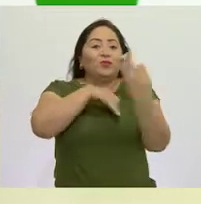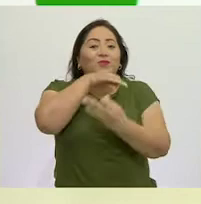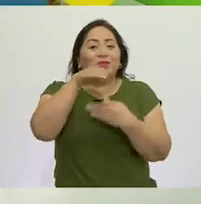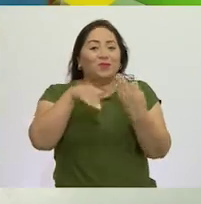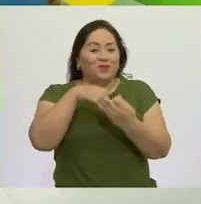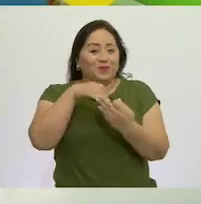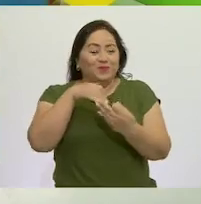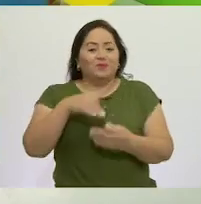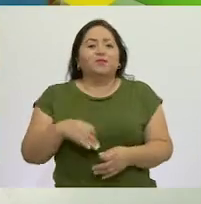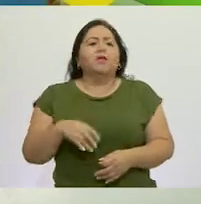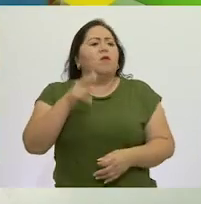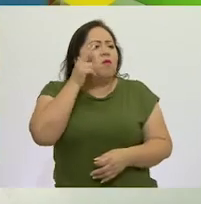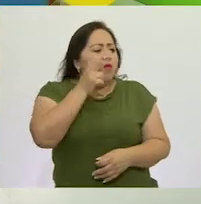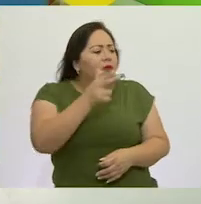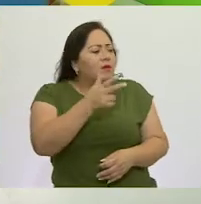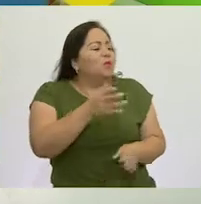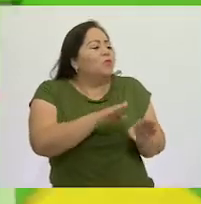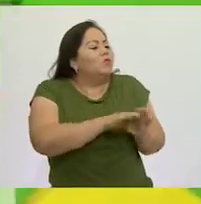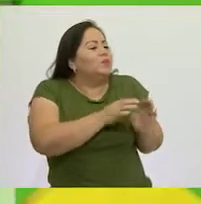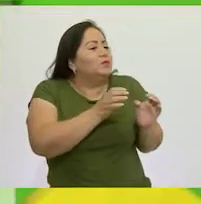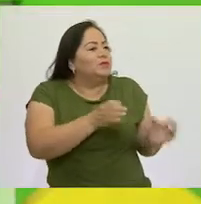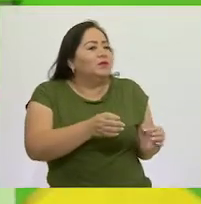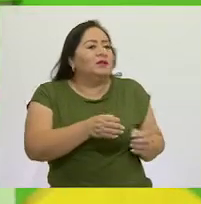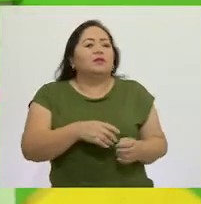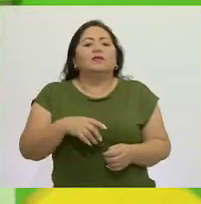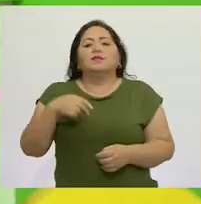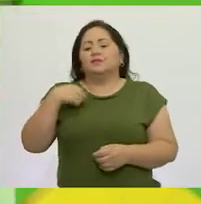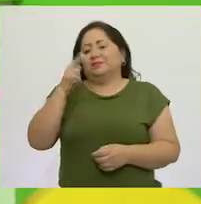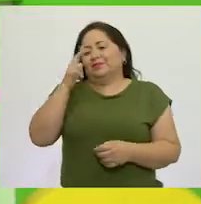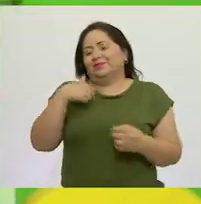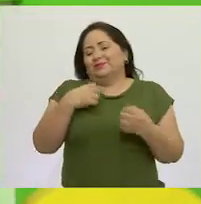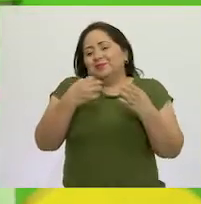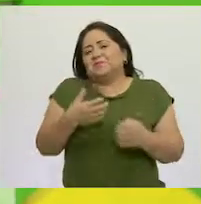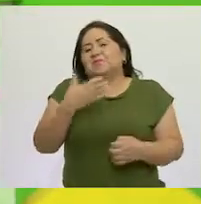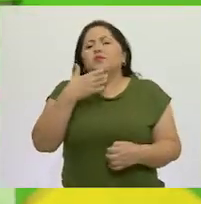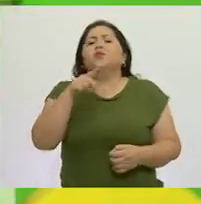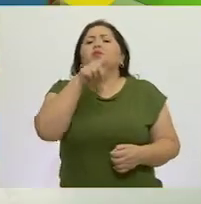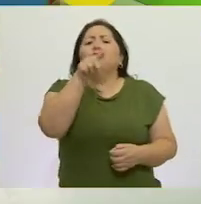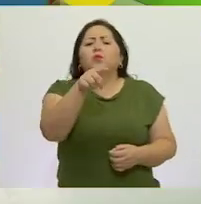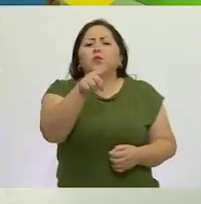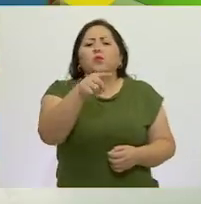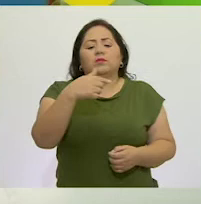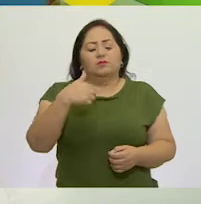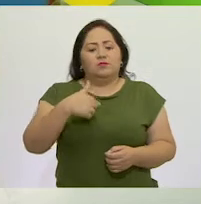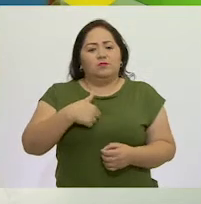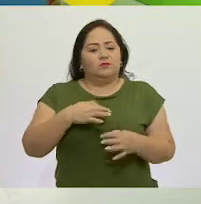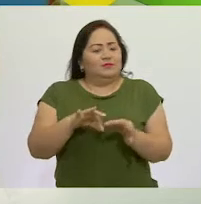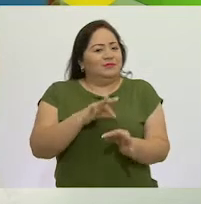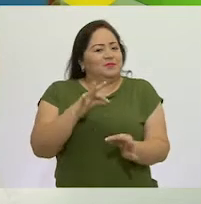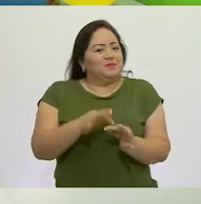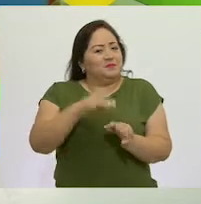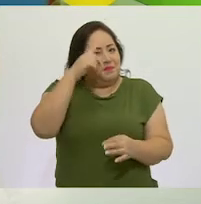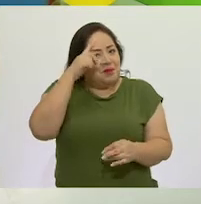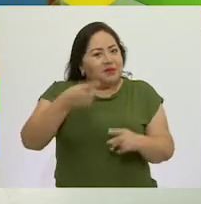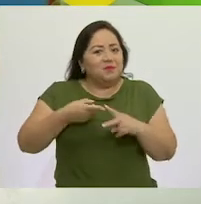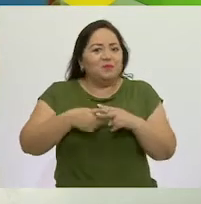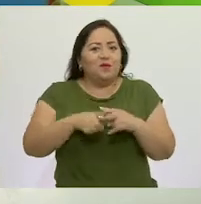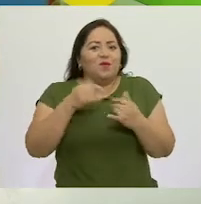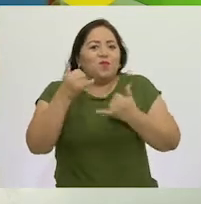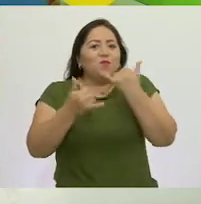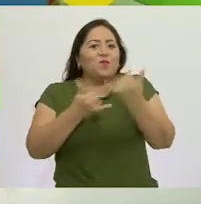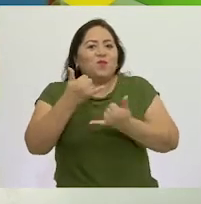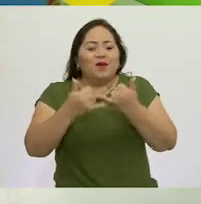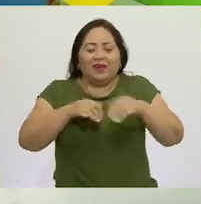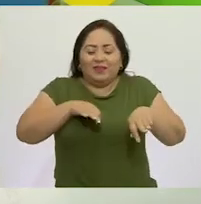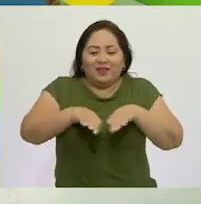a todos. Hola, Itza, ¿cómo estás? Hola, estoy muy bien. ¿Y tú? Yo estoy lista para comenzar a jugar,